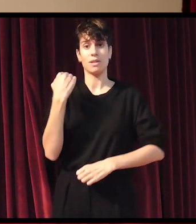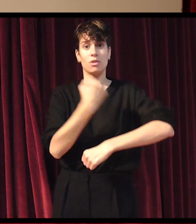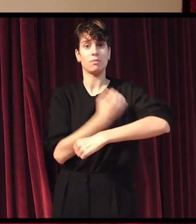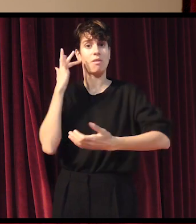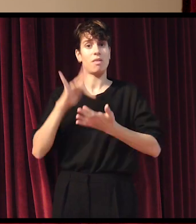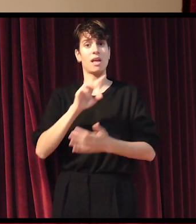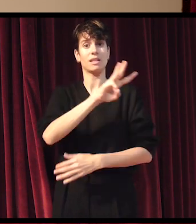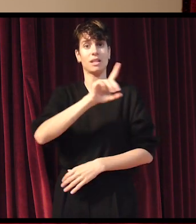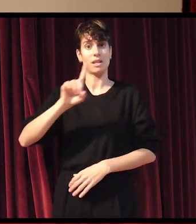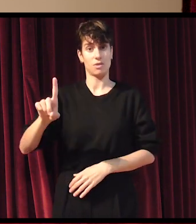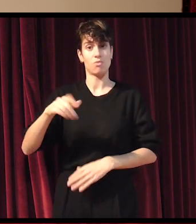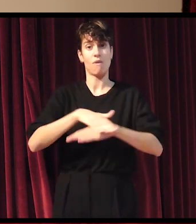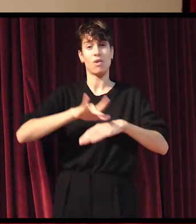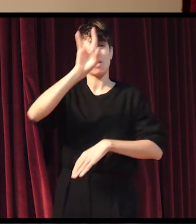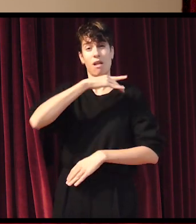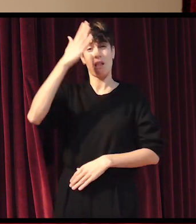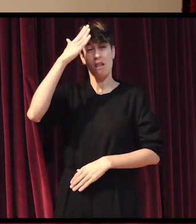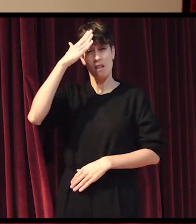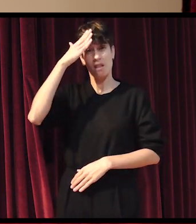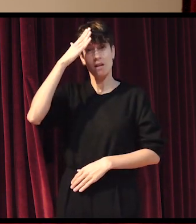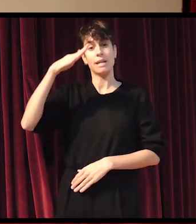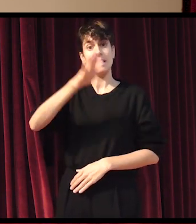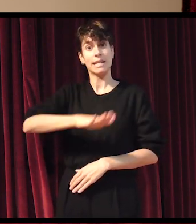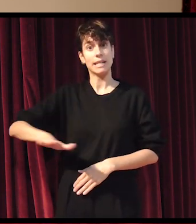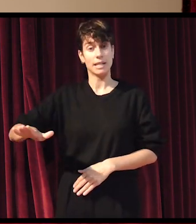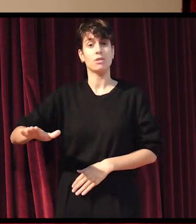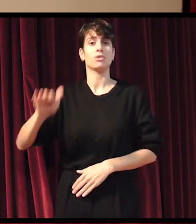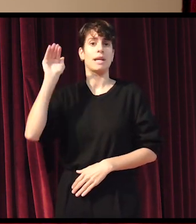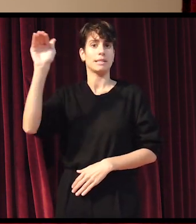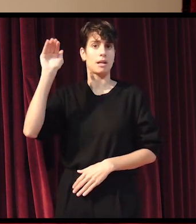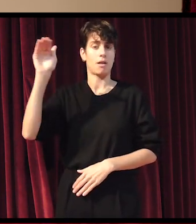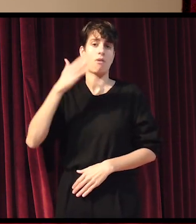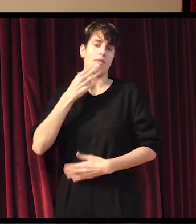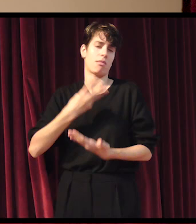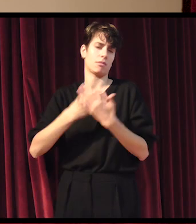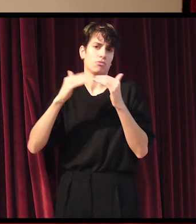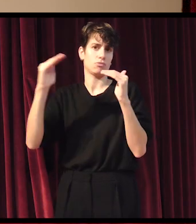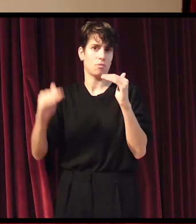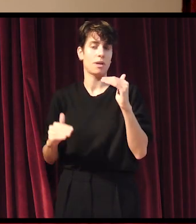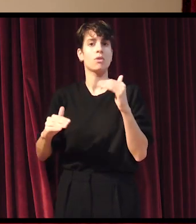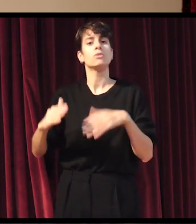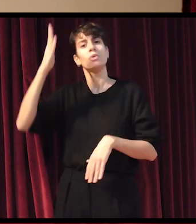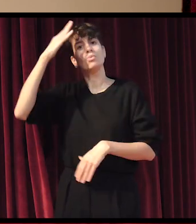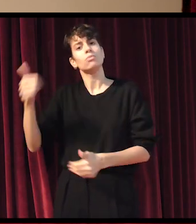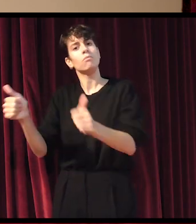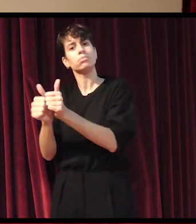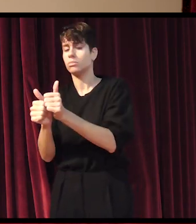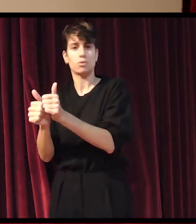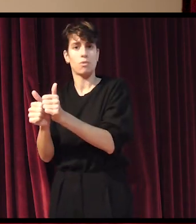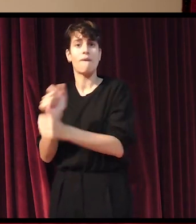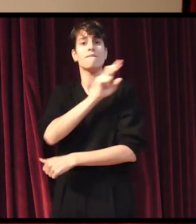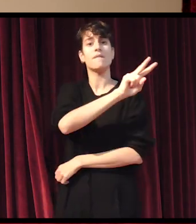de Canarias tutelaba legalmente al 26% de los menores extranjeros no acompañados acogidos por las autoridades